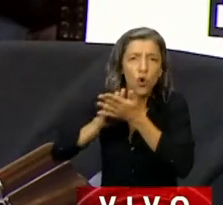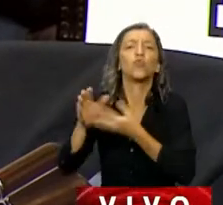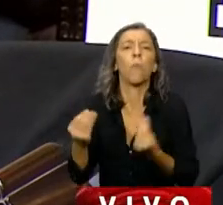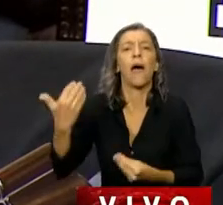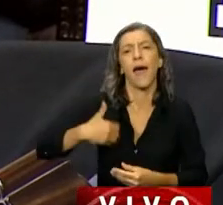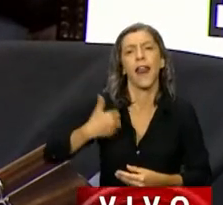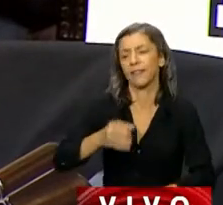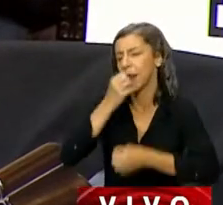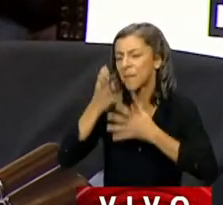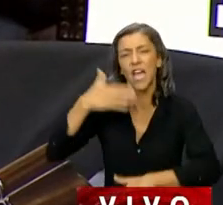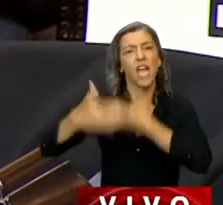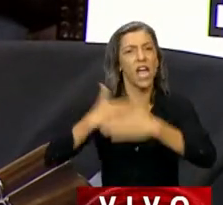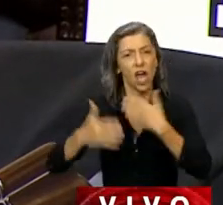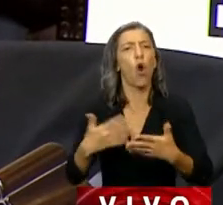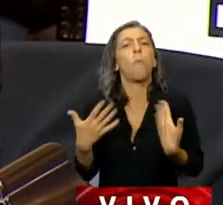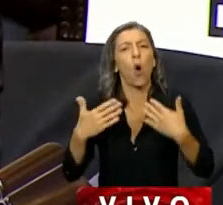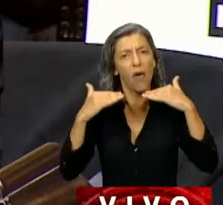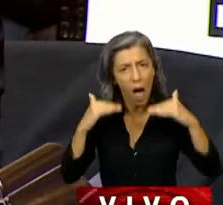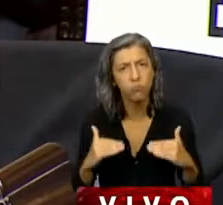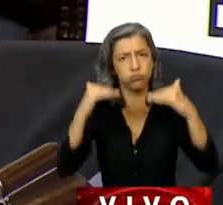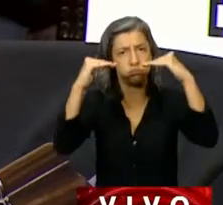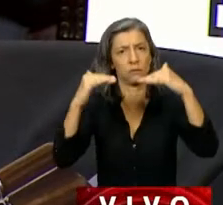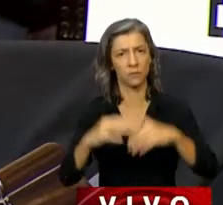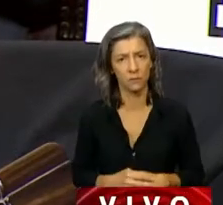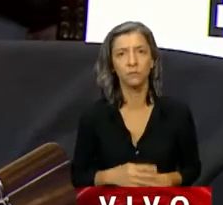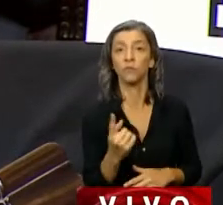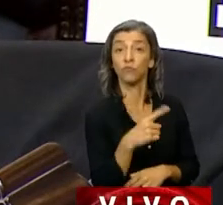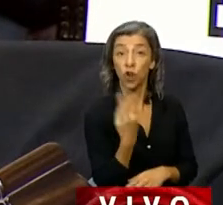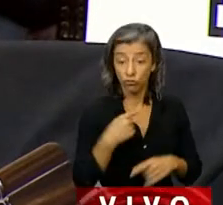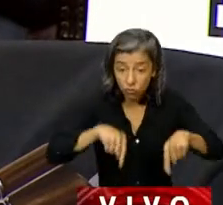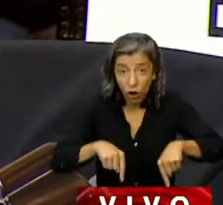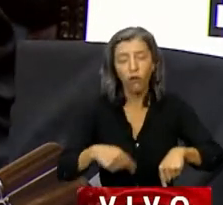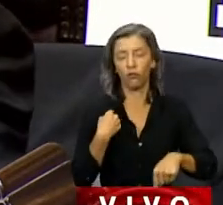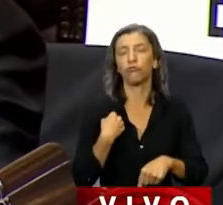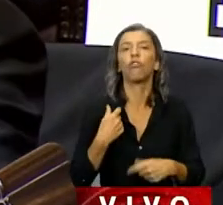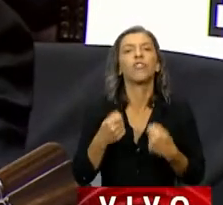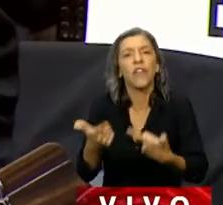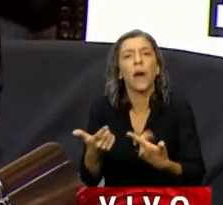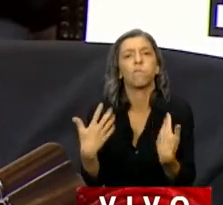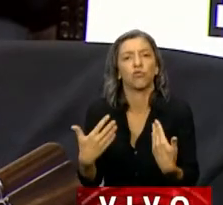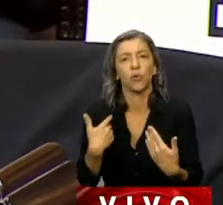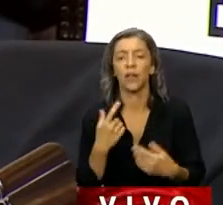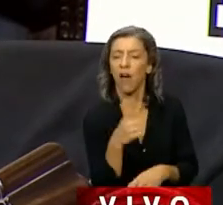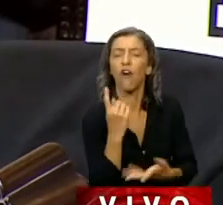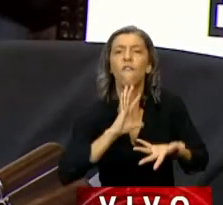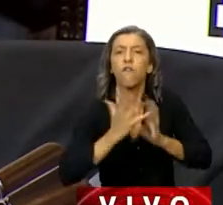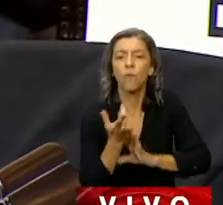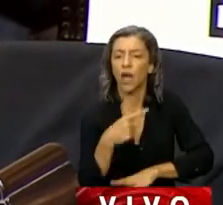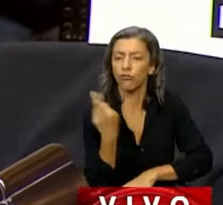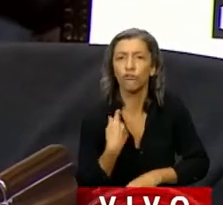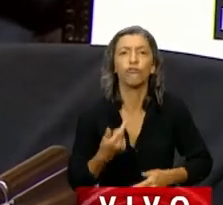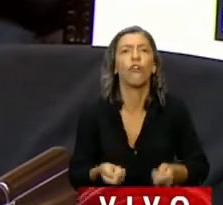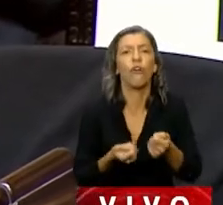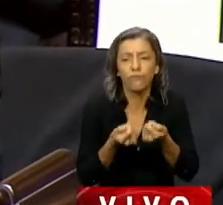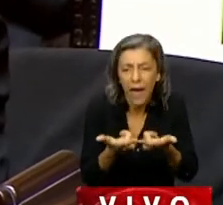en el lugar que se tiene que poner. Pero también nosotros aportando desde el lugar donde nos toca a nosotros, desde el medio, las leyes y